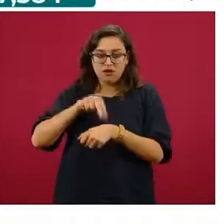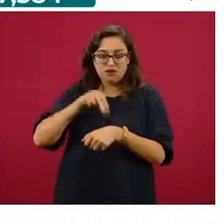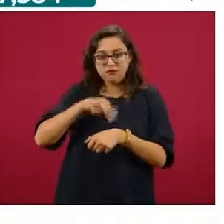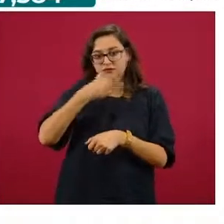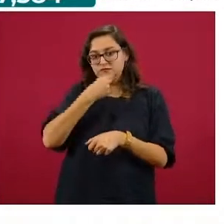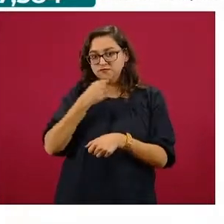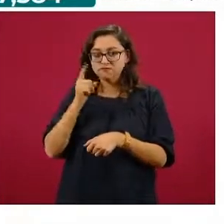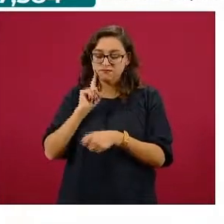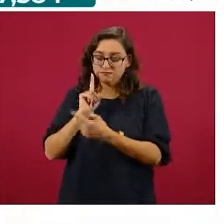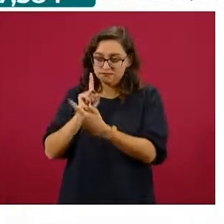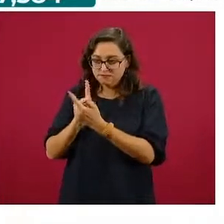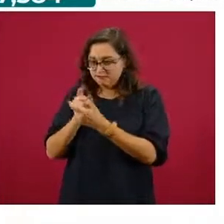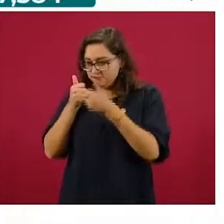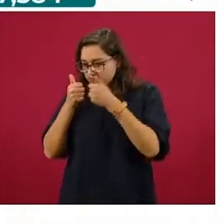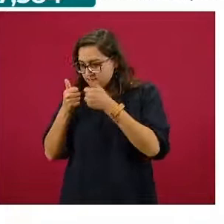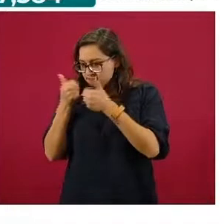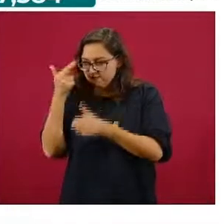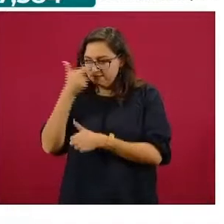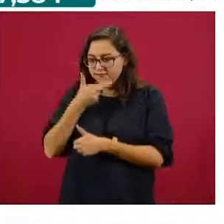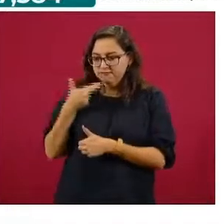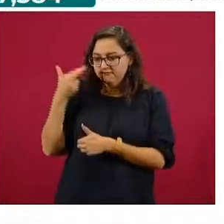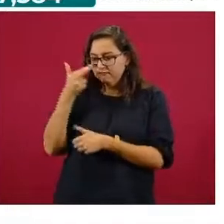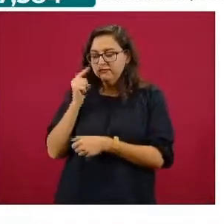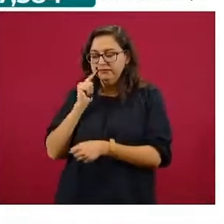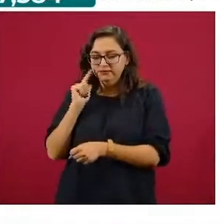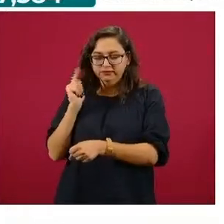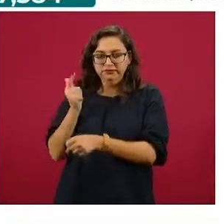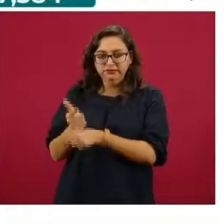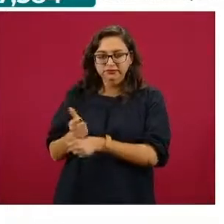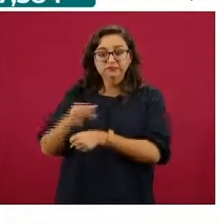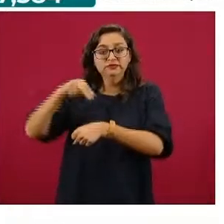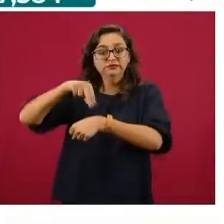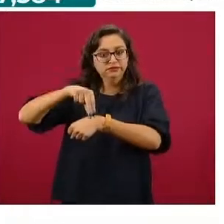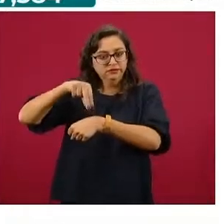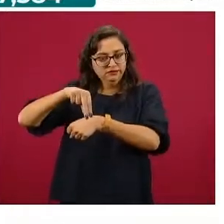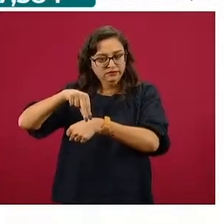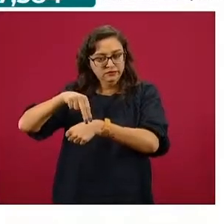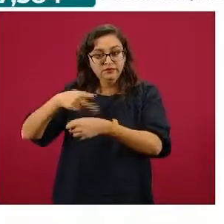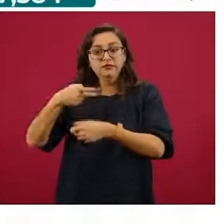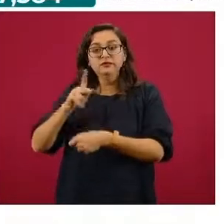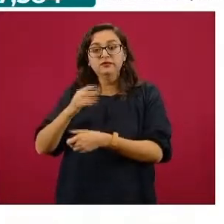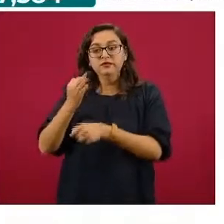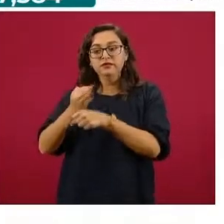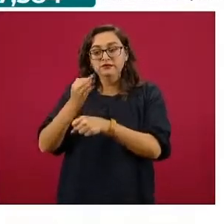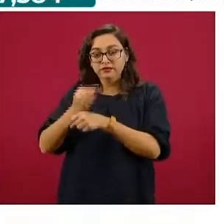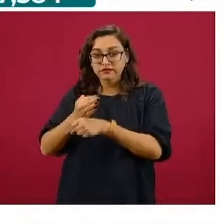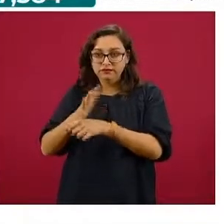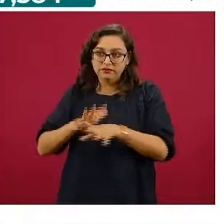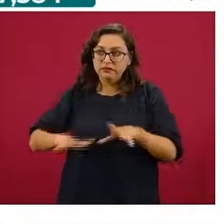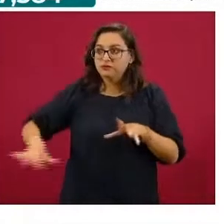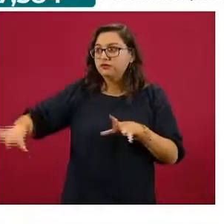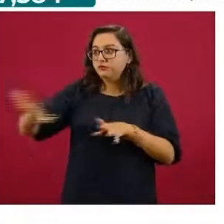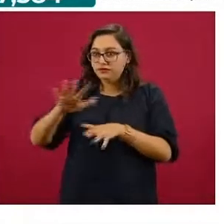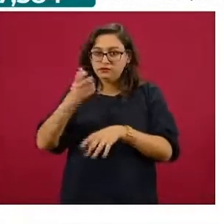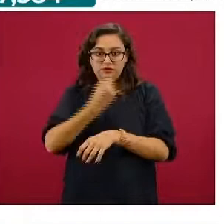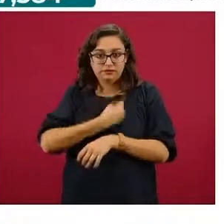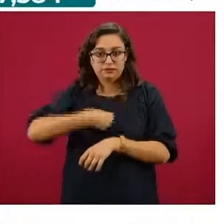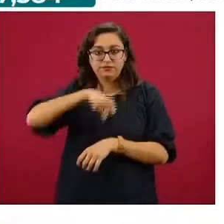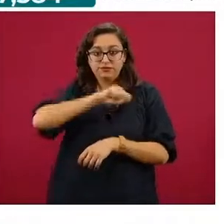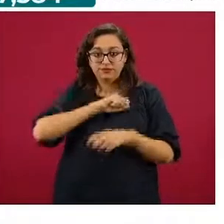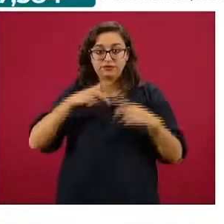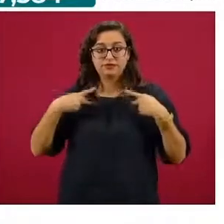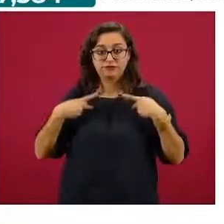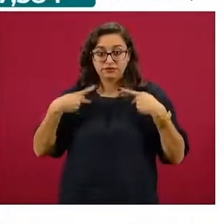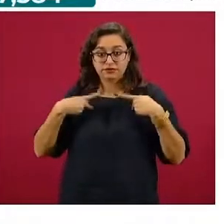que le atiende, establece un diagnóstico médico. Aquí estamos hablando de la salud pública, estamos hablando de una